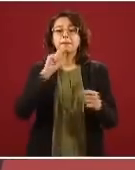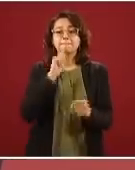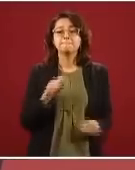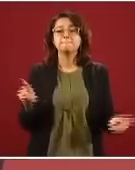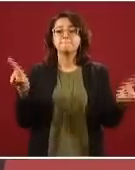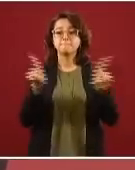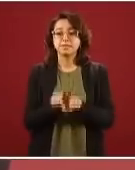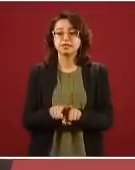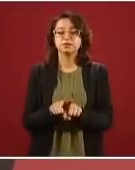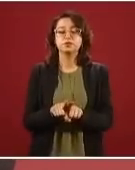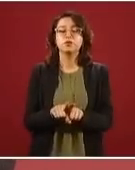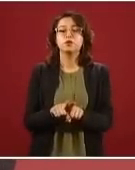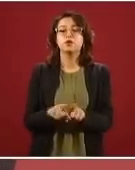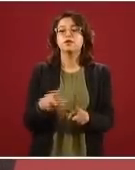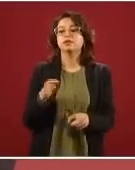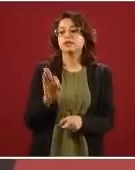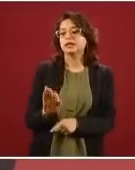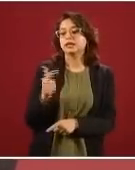los fondos